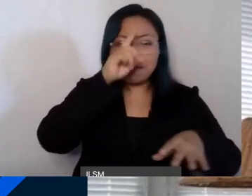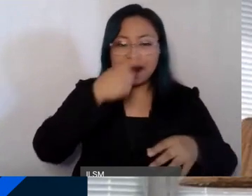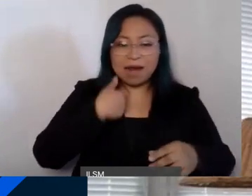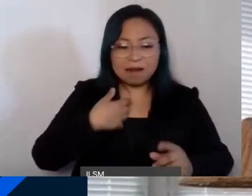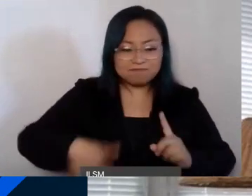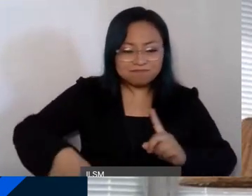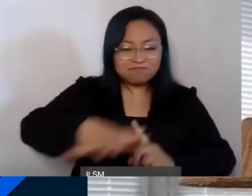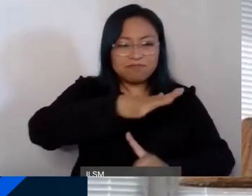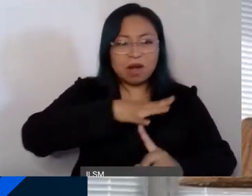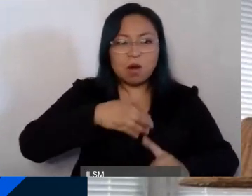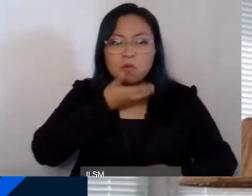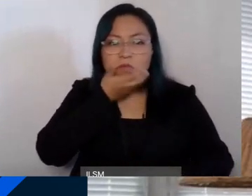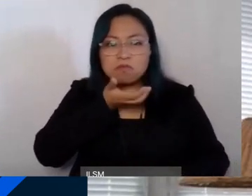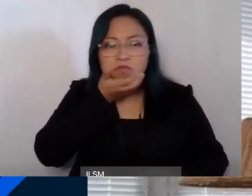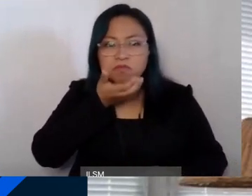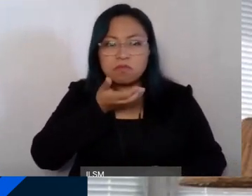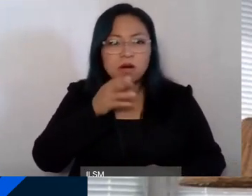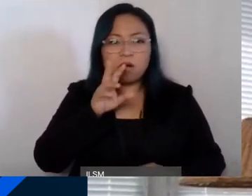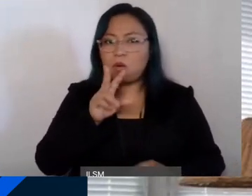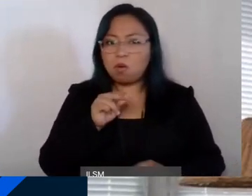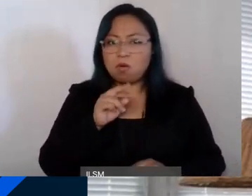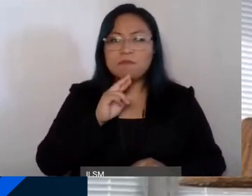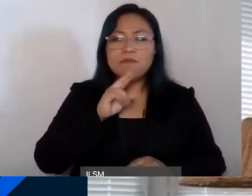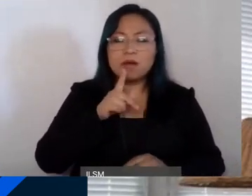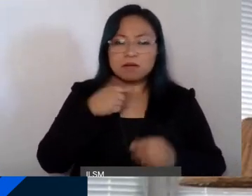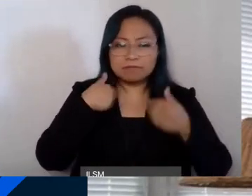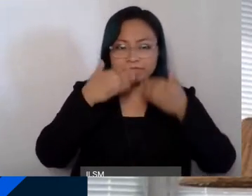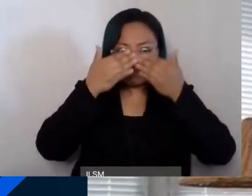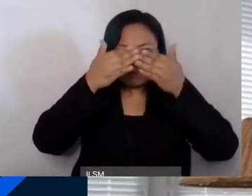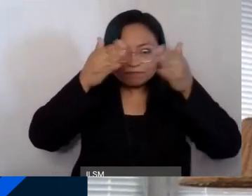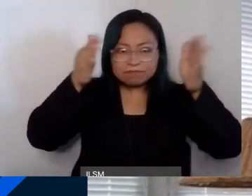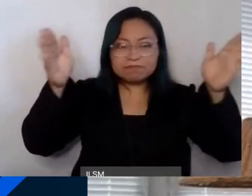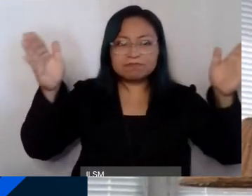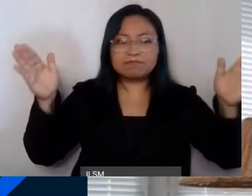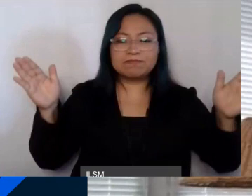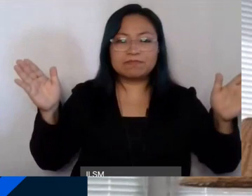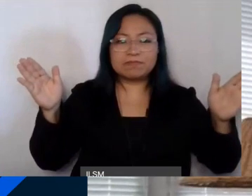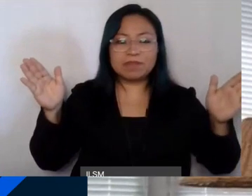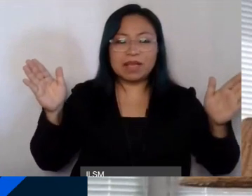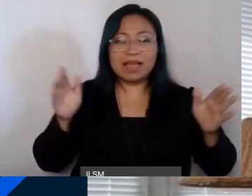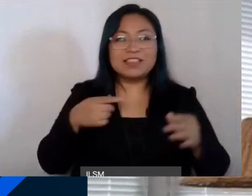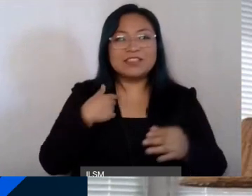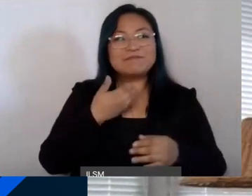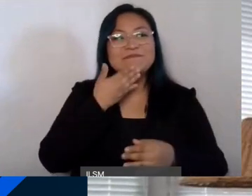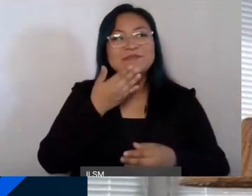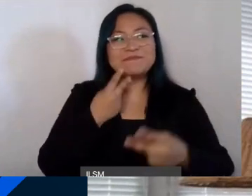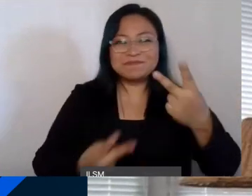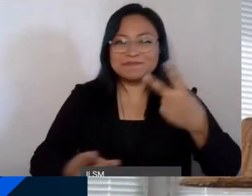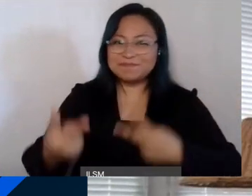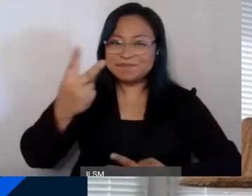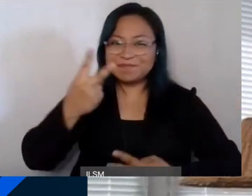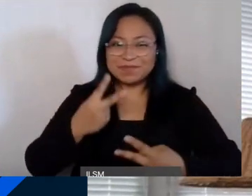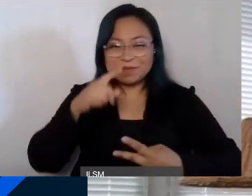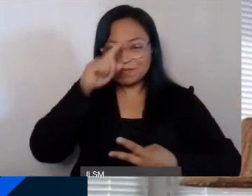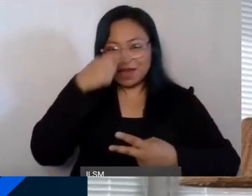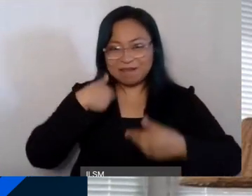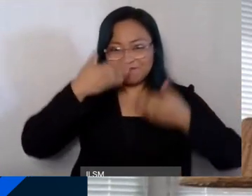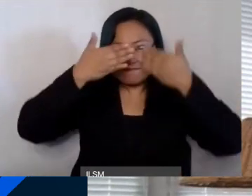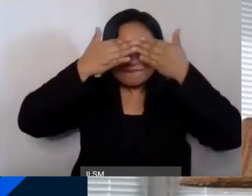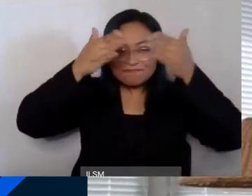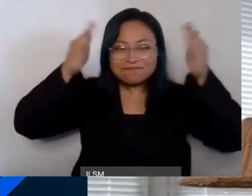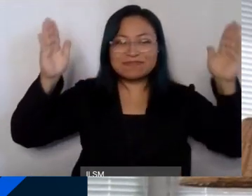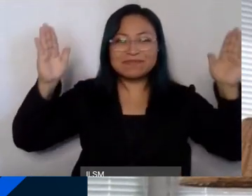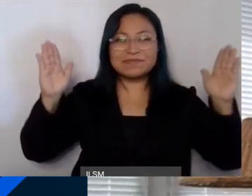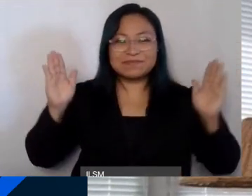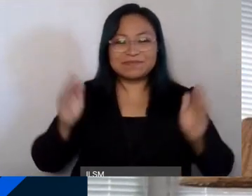permite tener un horizonte amplio o sea que bienvenidos al horizonte amplio